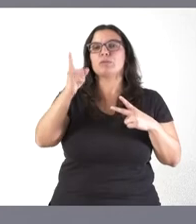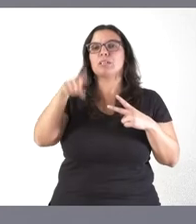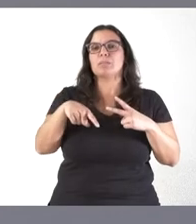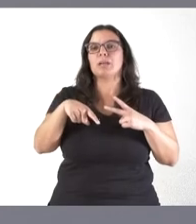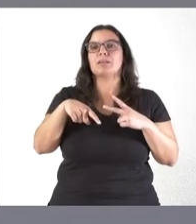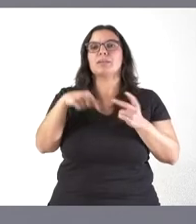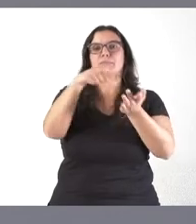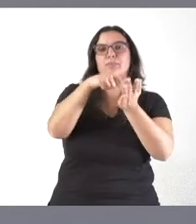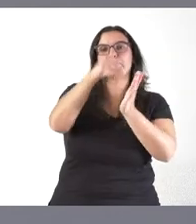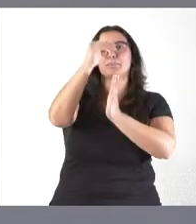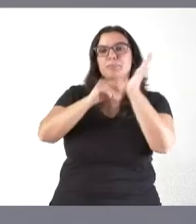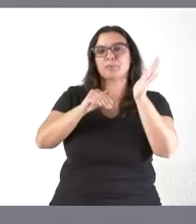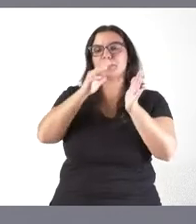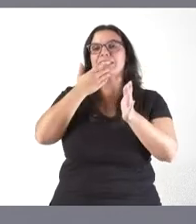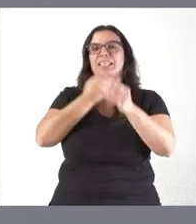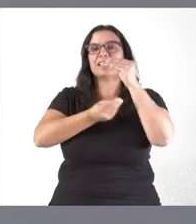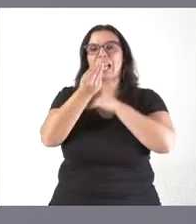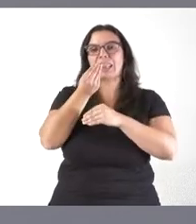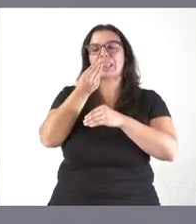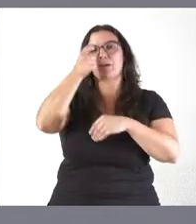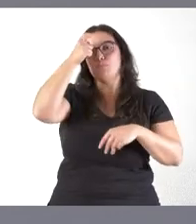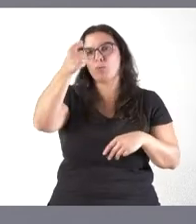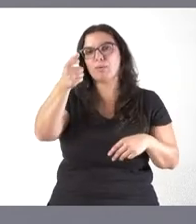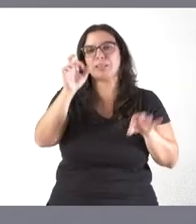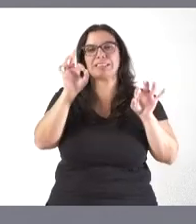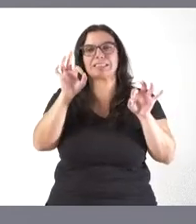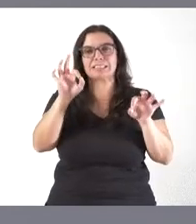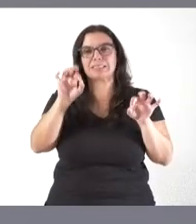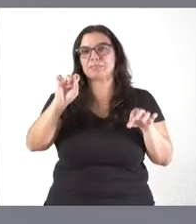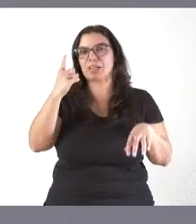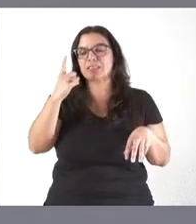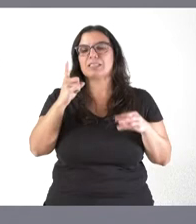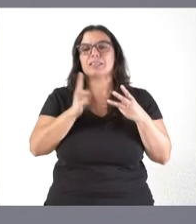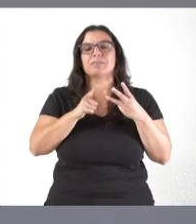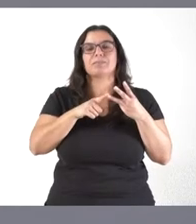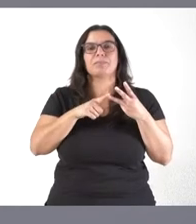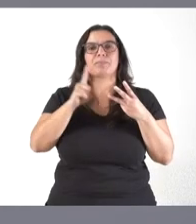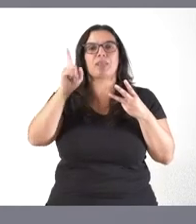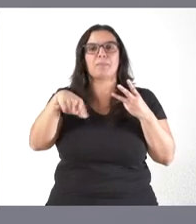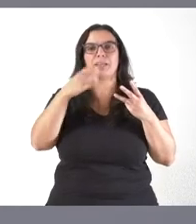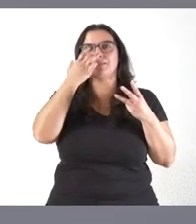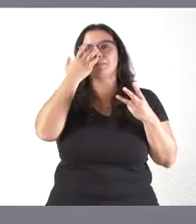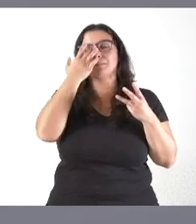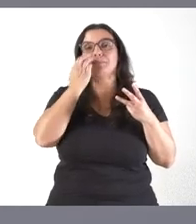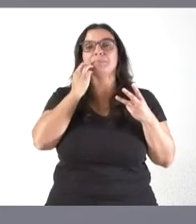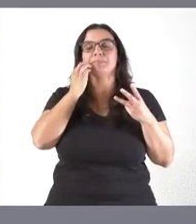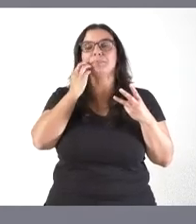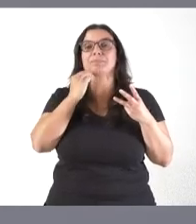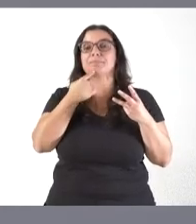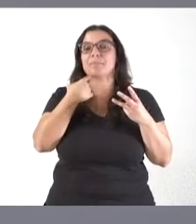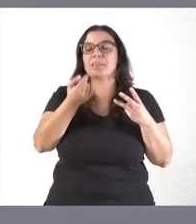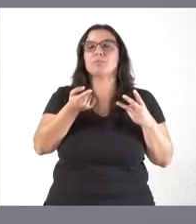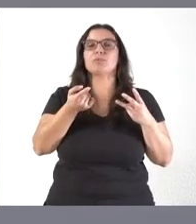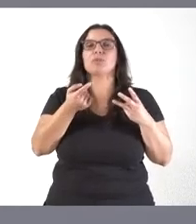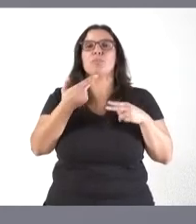deducciones Fiscales por nacimiento de hijo o por natalidad Especialmente cuando sea en el mundo rural o cuando estamos diciendo que hay una política